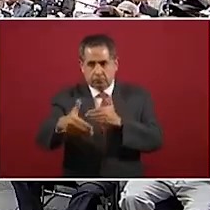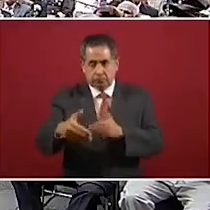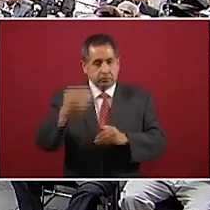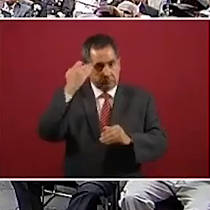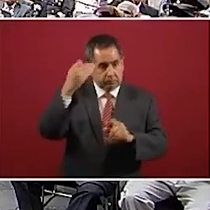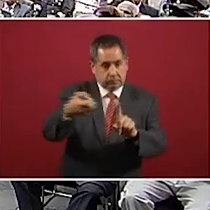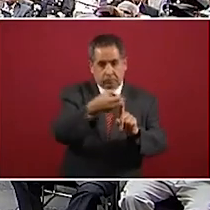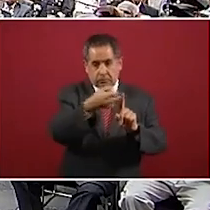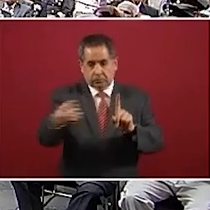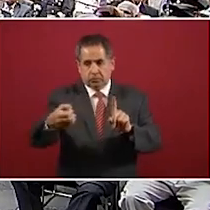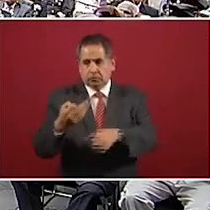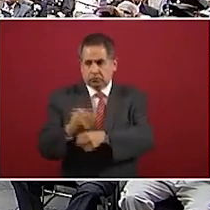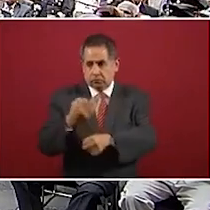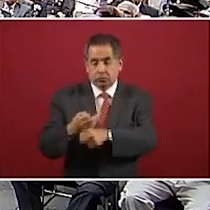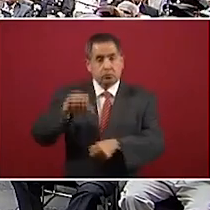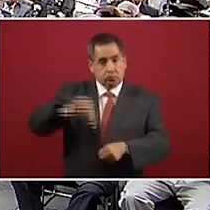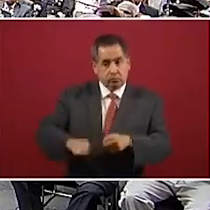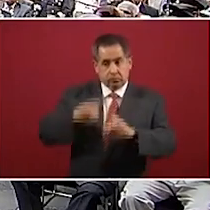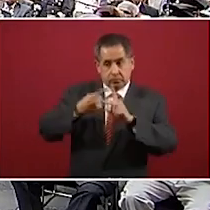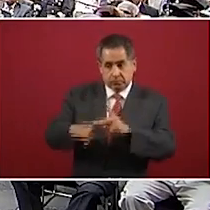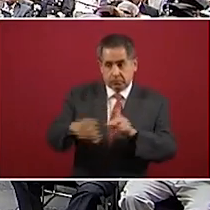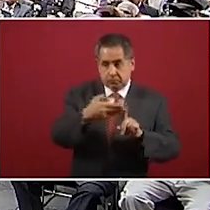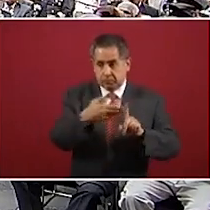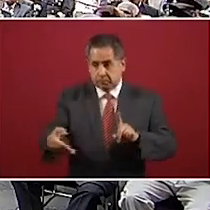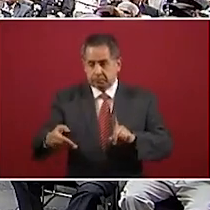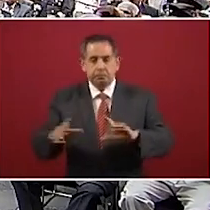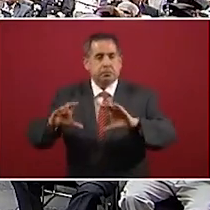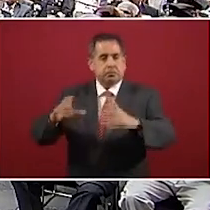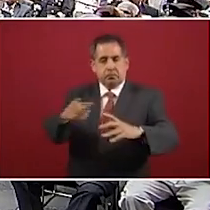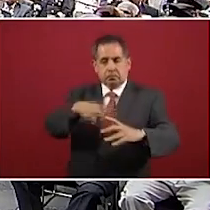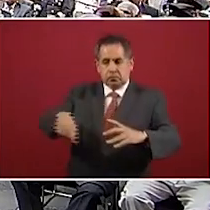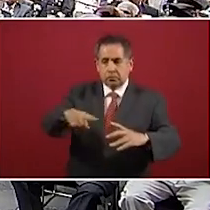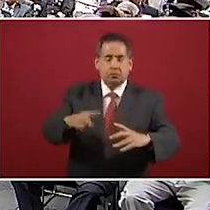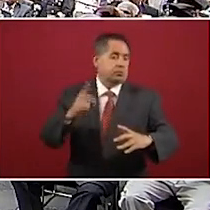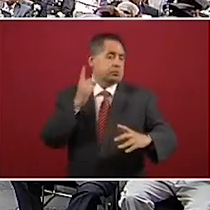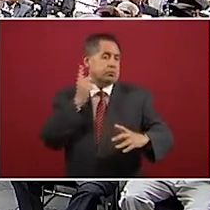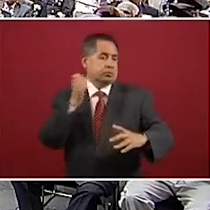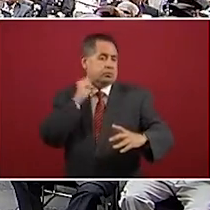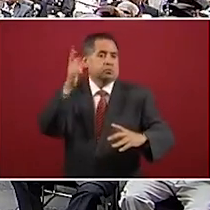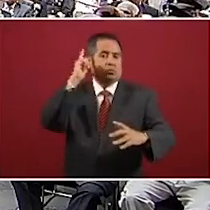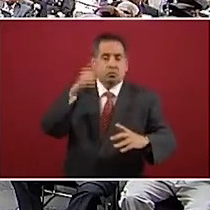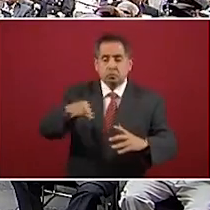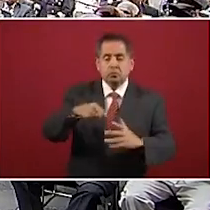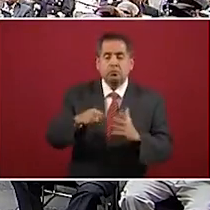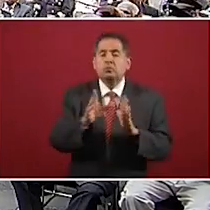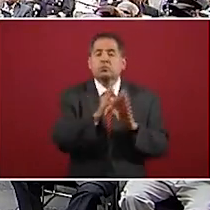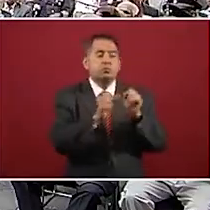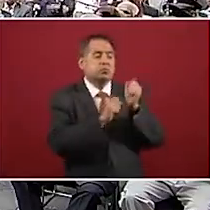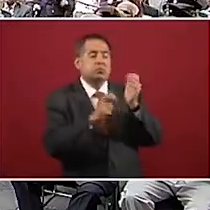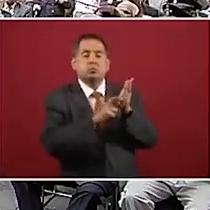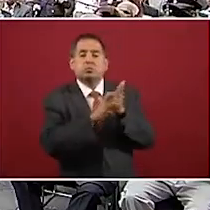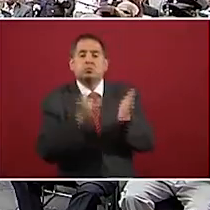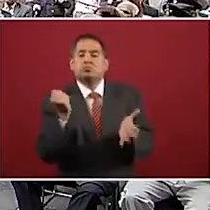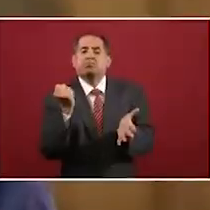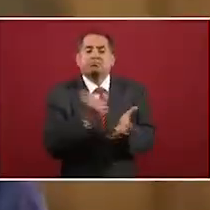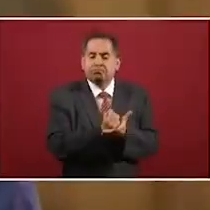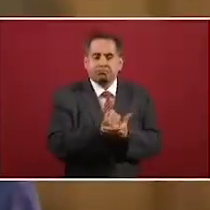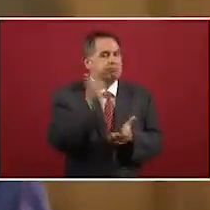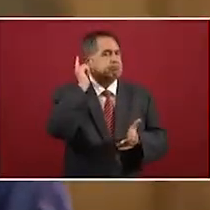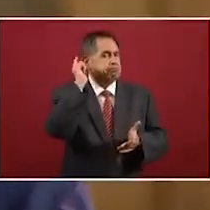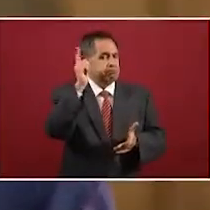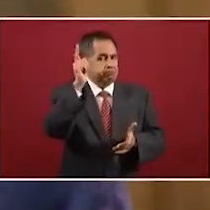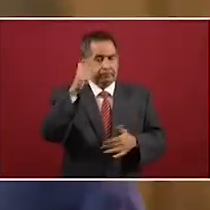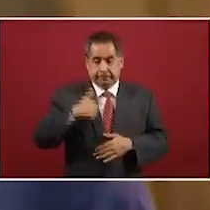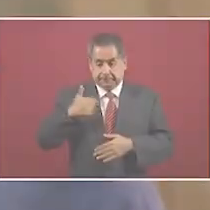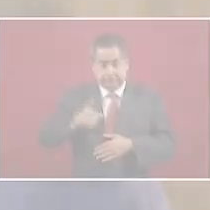Ante representantes de los poderes legislativo y judicial, gobernadores e invitados especiales reunidos en Palacio Nacional, habló de los avances del Fondo